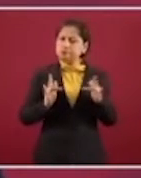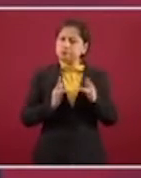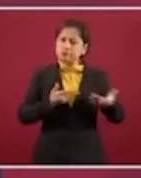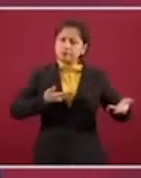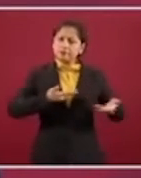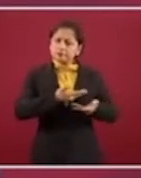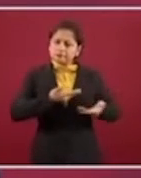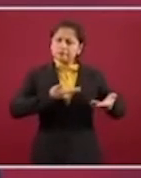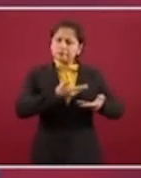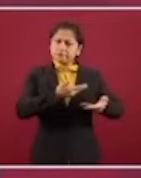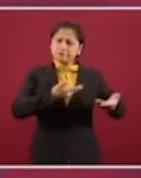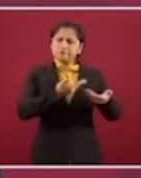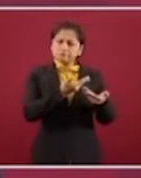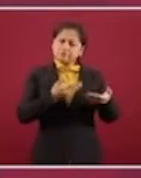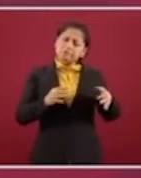trabajo